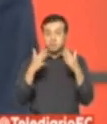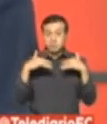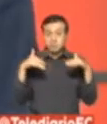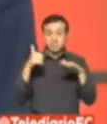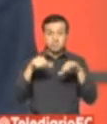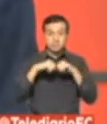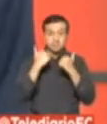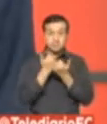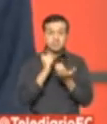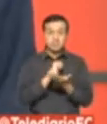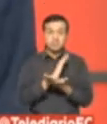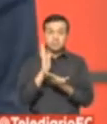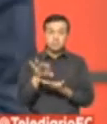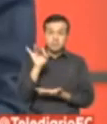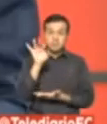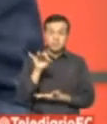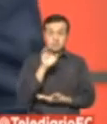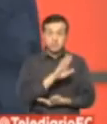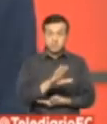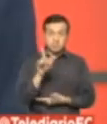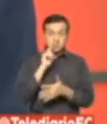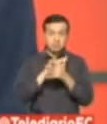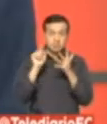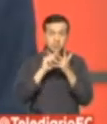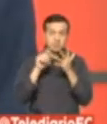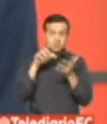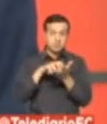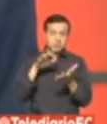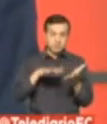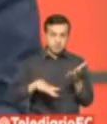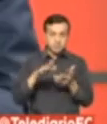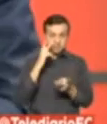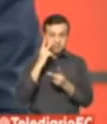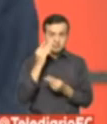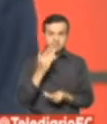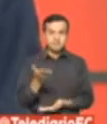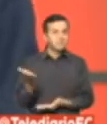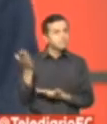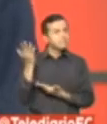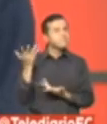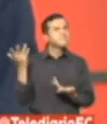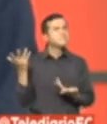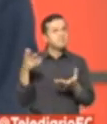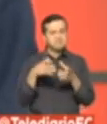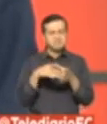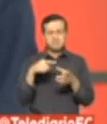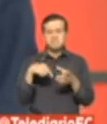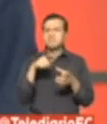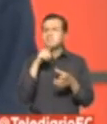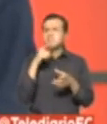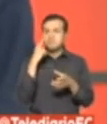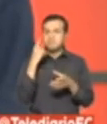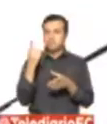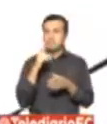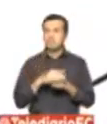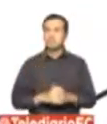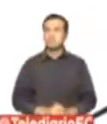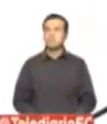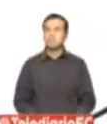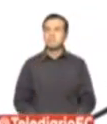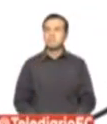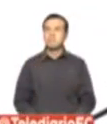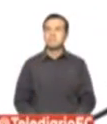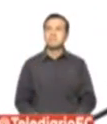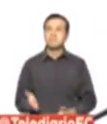Poder Legislativo, cuenta con representantes de diversas provincias. A continuación veamos quiénes lo integran.